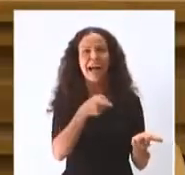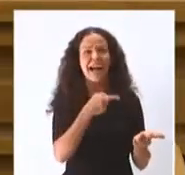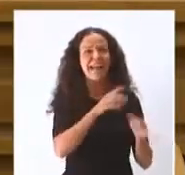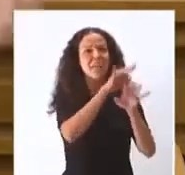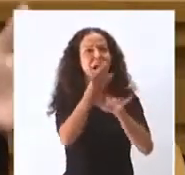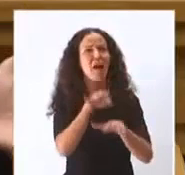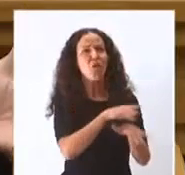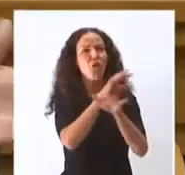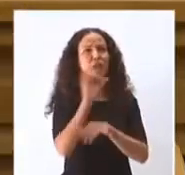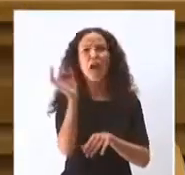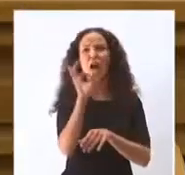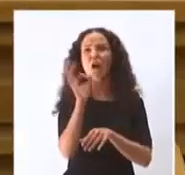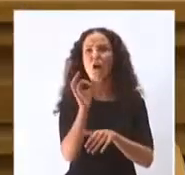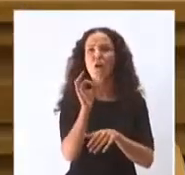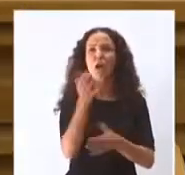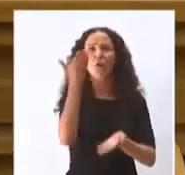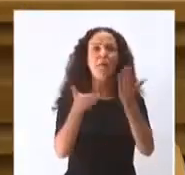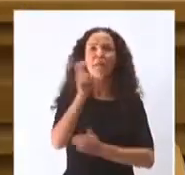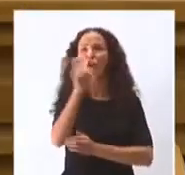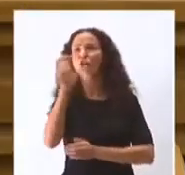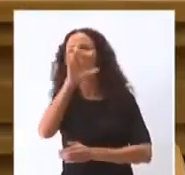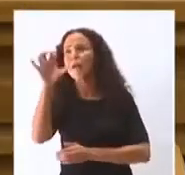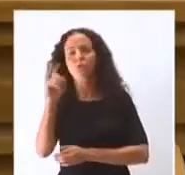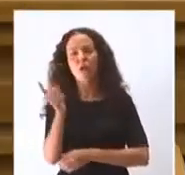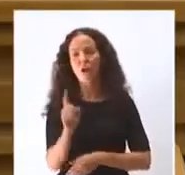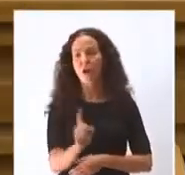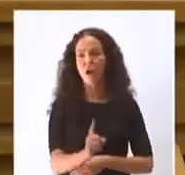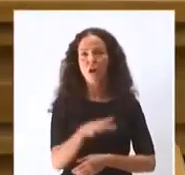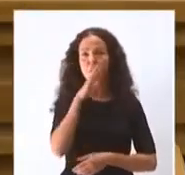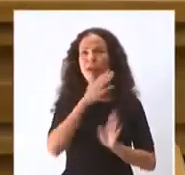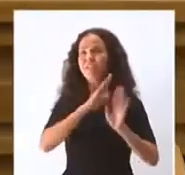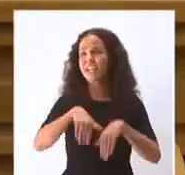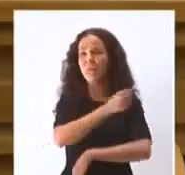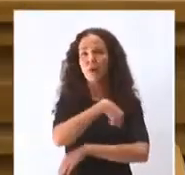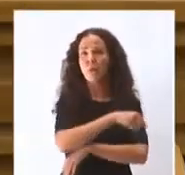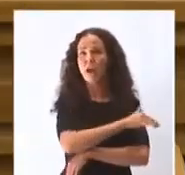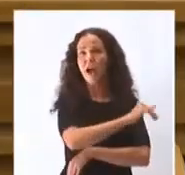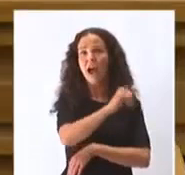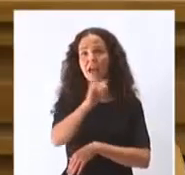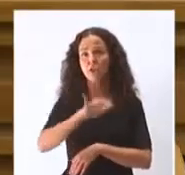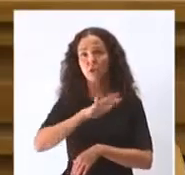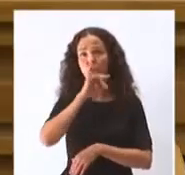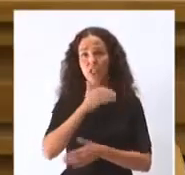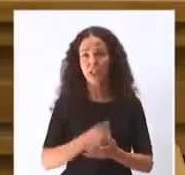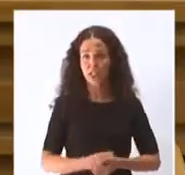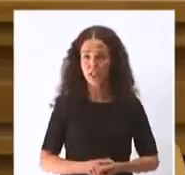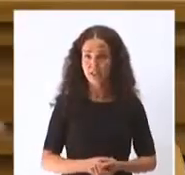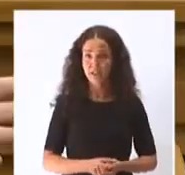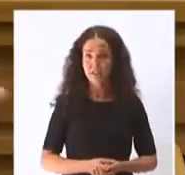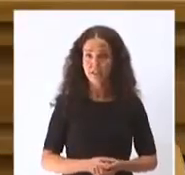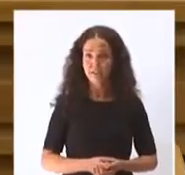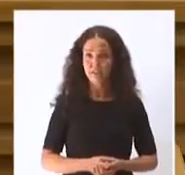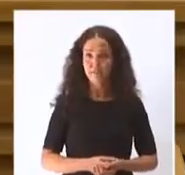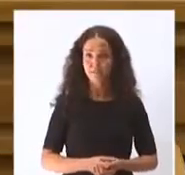de si con él o con otros países que va a haber vacunas para todo el mundo y no arreglamos un problema des